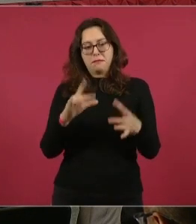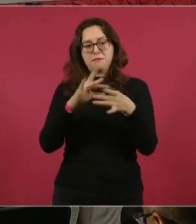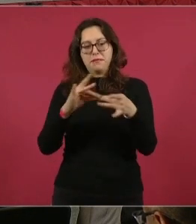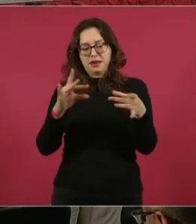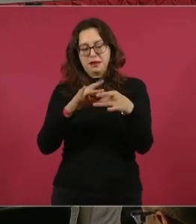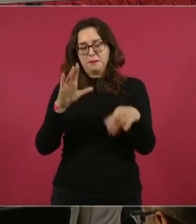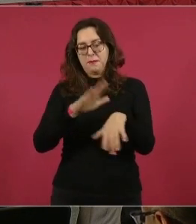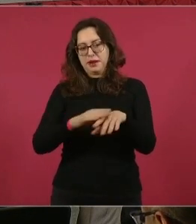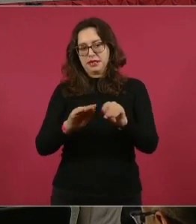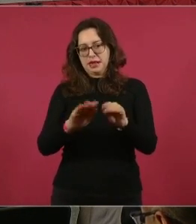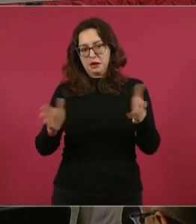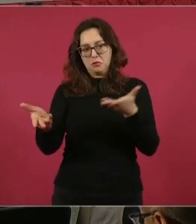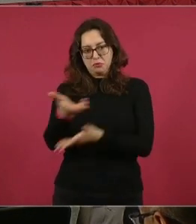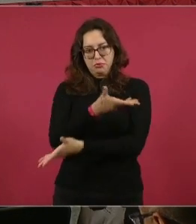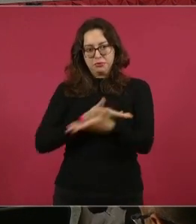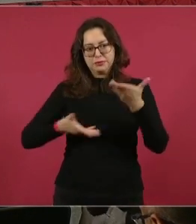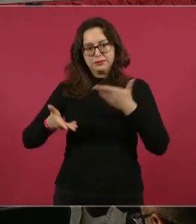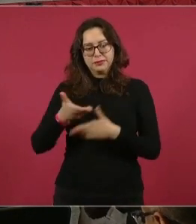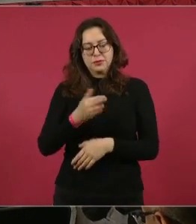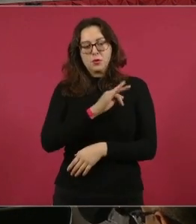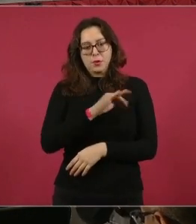podemos ponerlo, por favor.